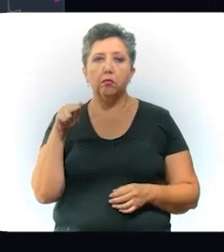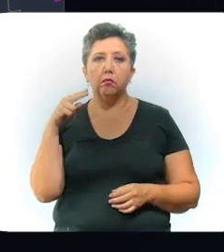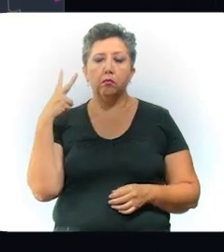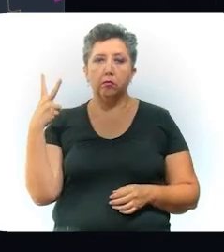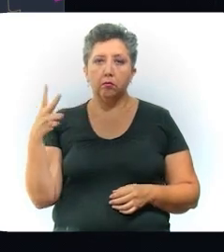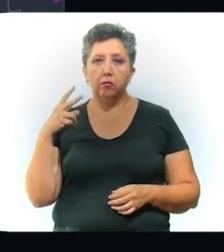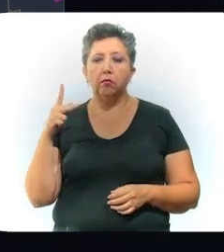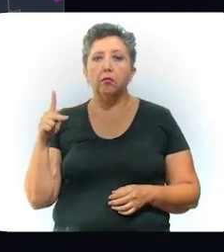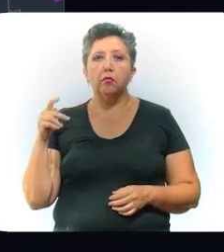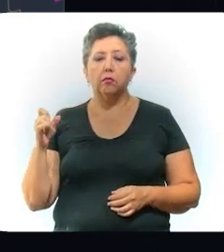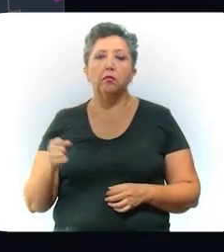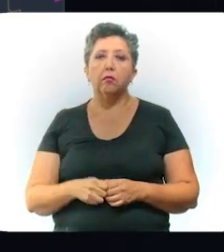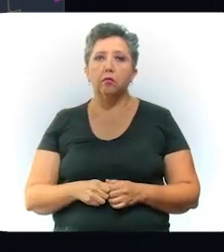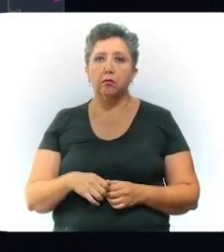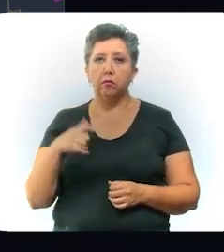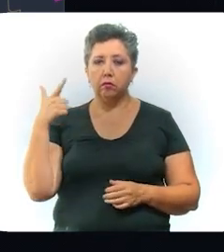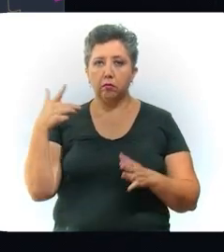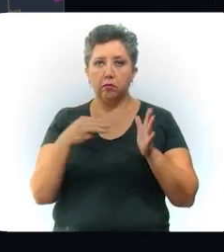4.482, en la zona poniente